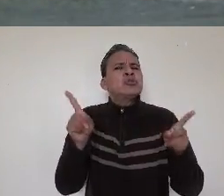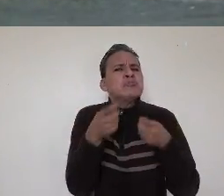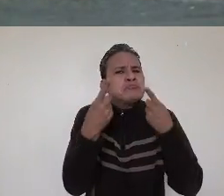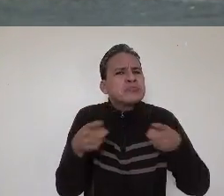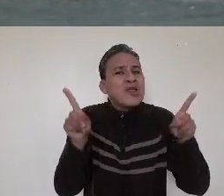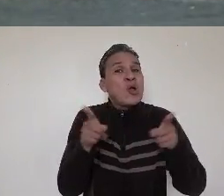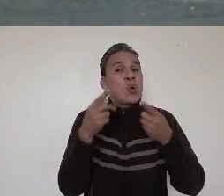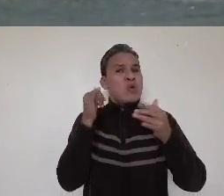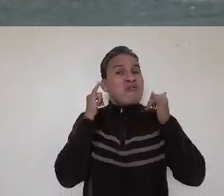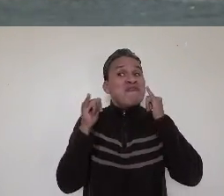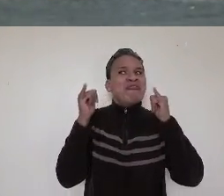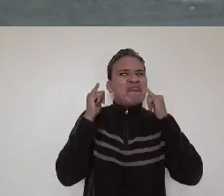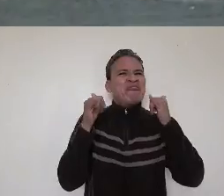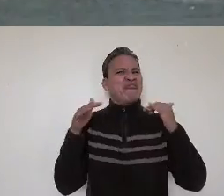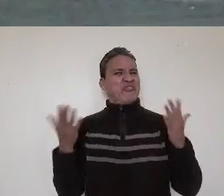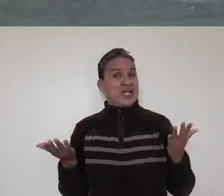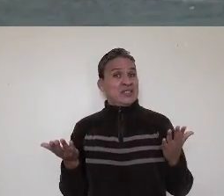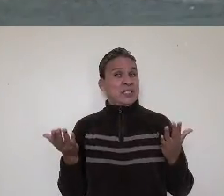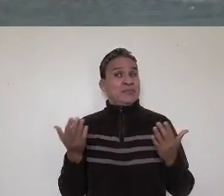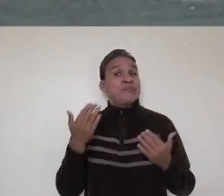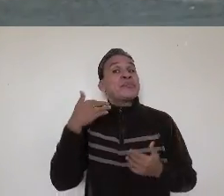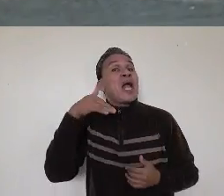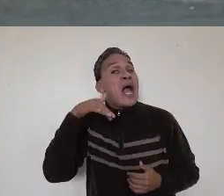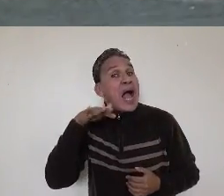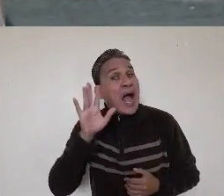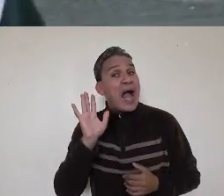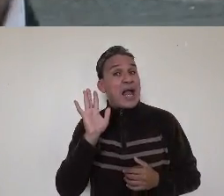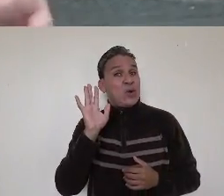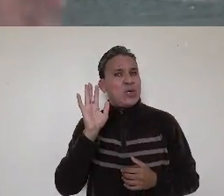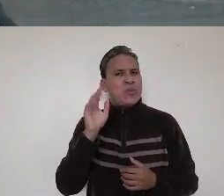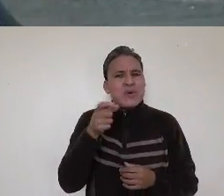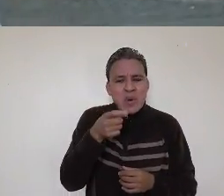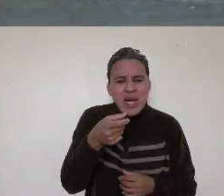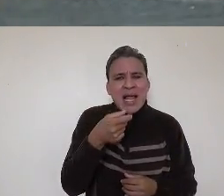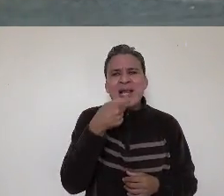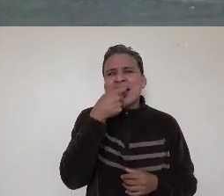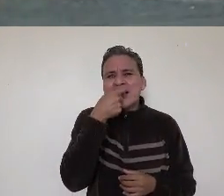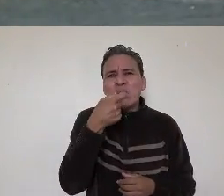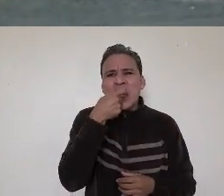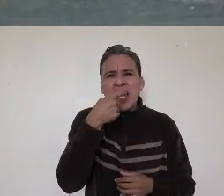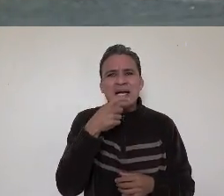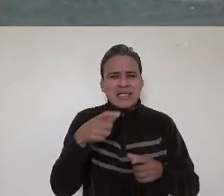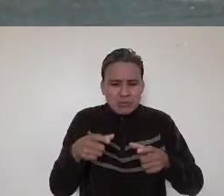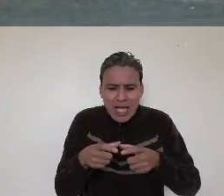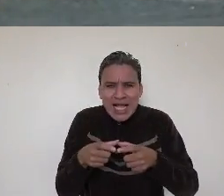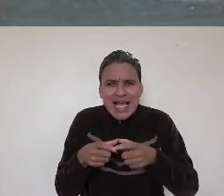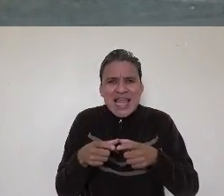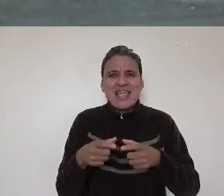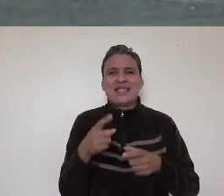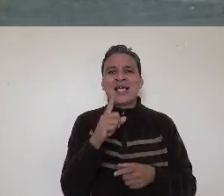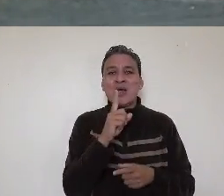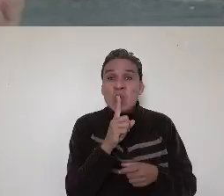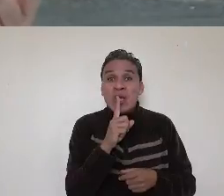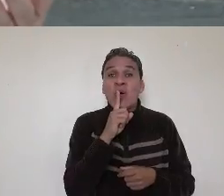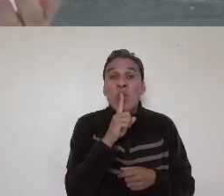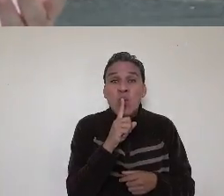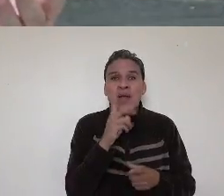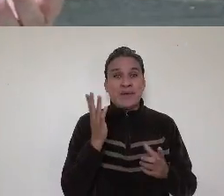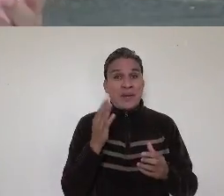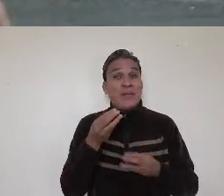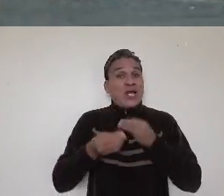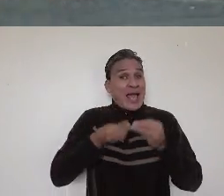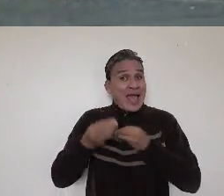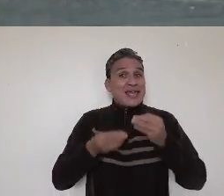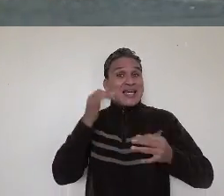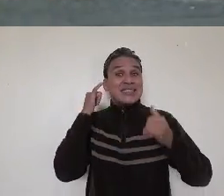cumpleaños? A veces buscamos hasta una galletita y le ponemos una velita, porque hay que hacer la